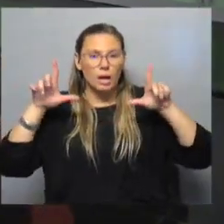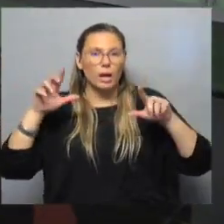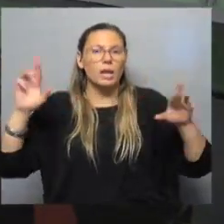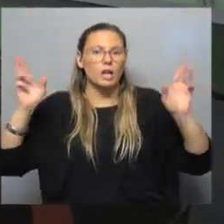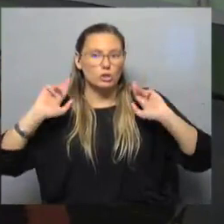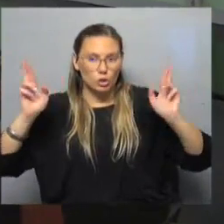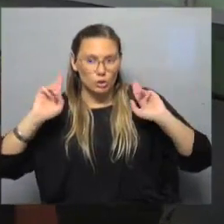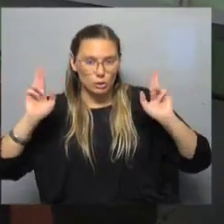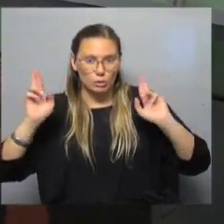sonido.